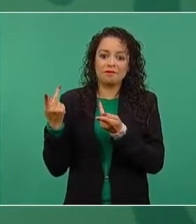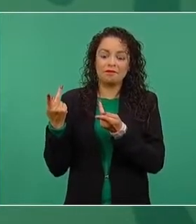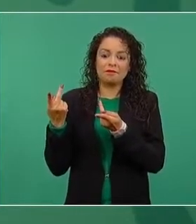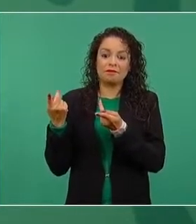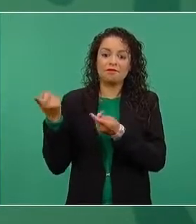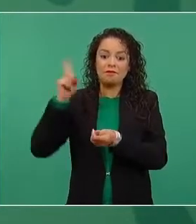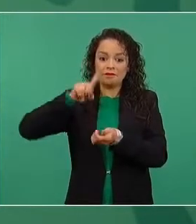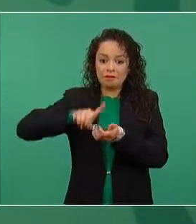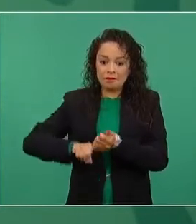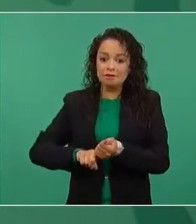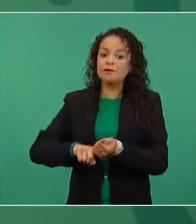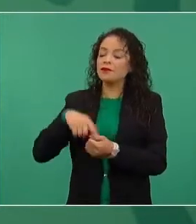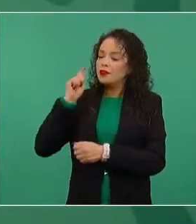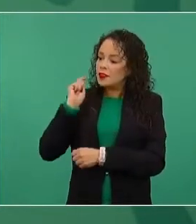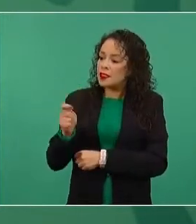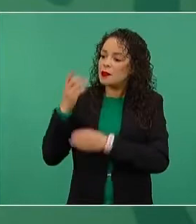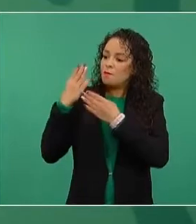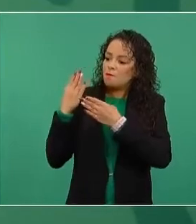inversión.